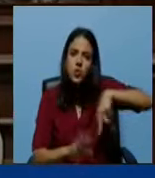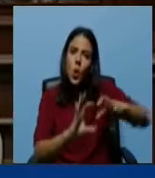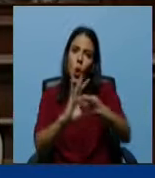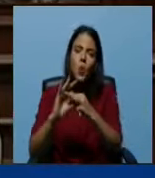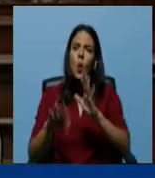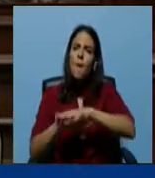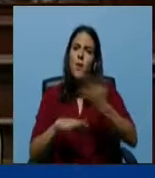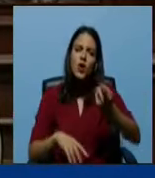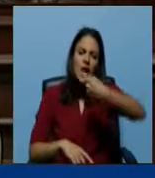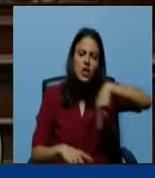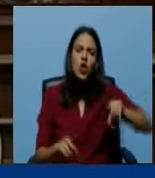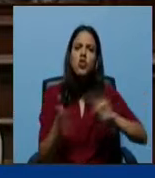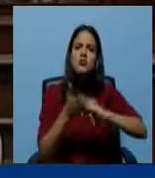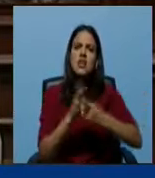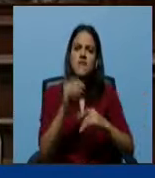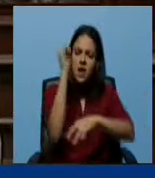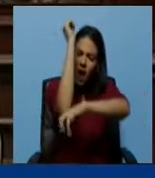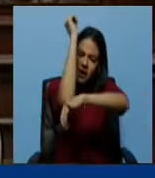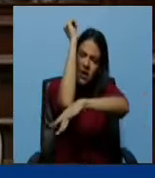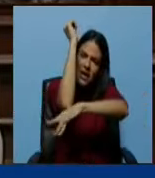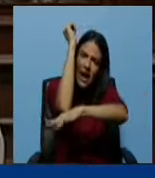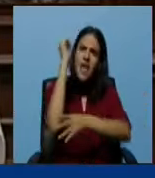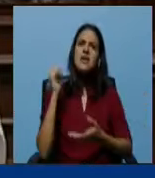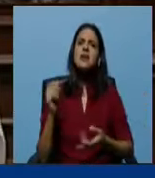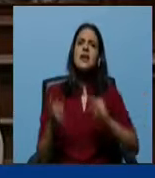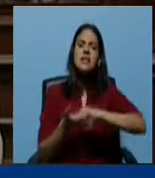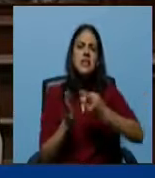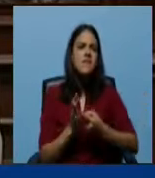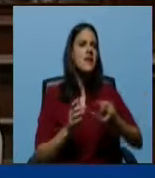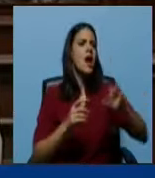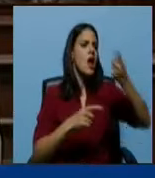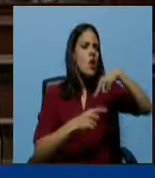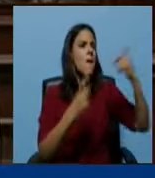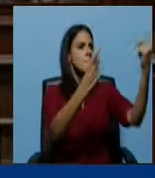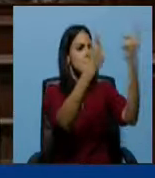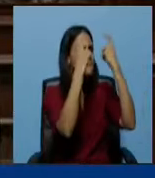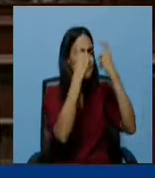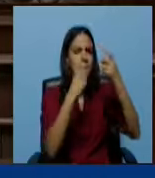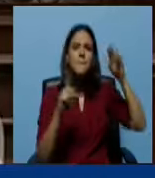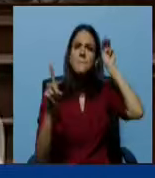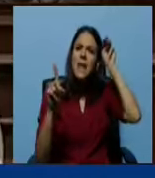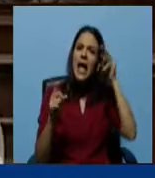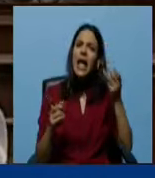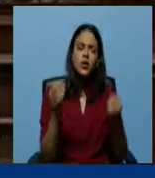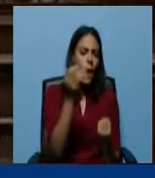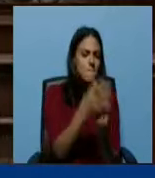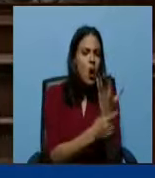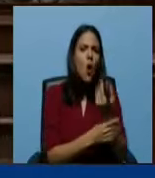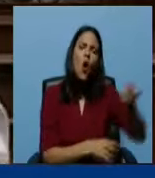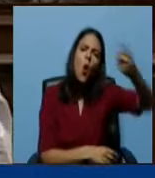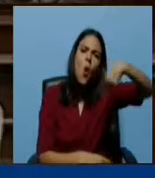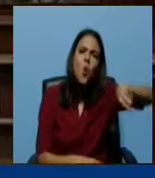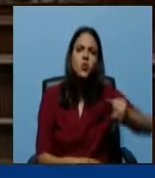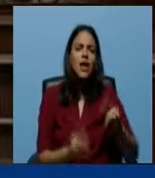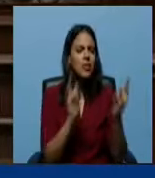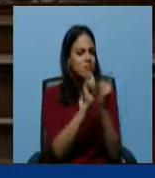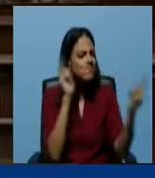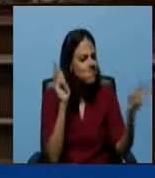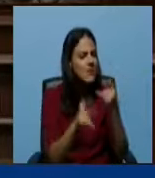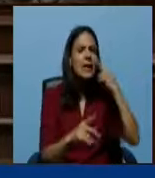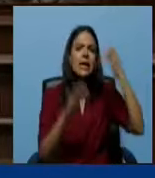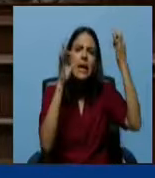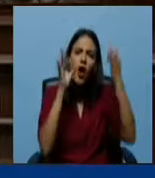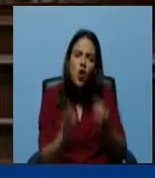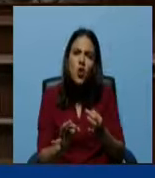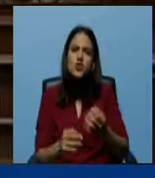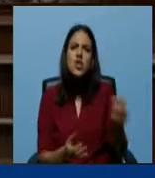Porque ustedes fueron nuestra raíz, fueron nuestros maestros, fueron y lo son. Ustedes fueron queridos, reconocidos